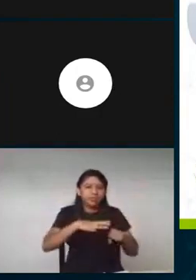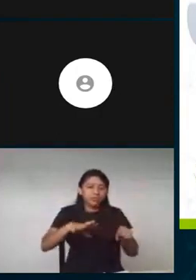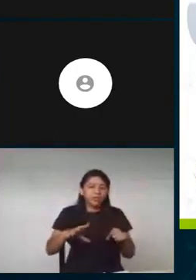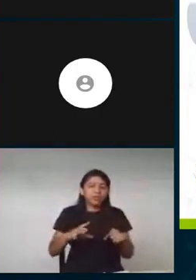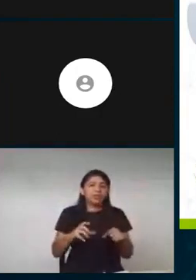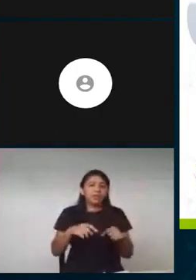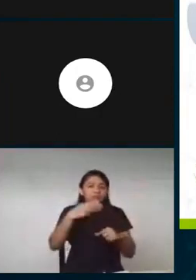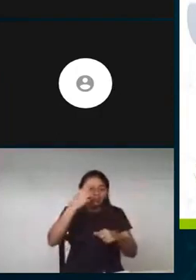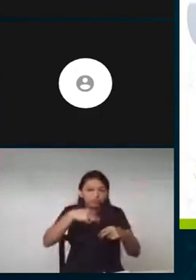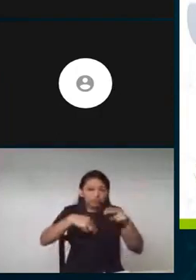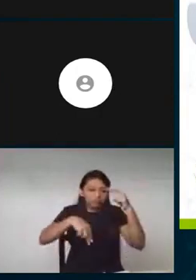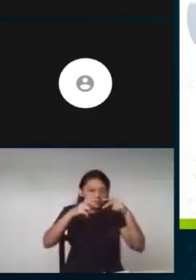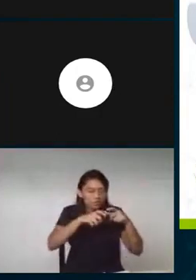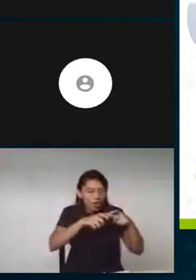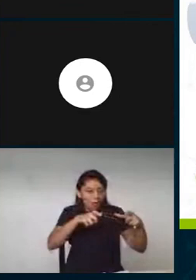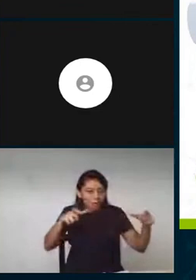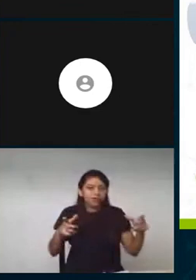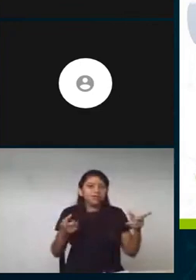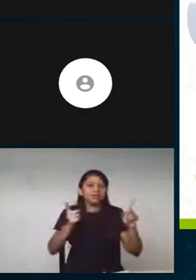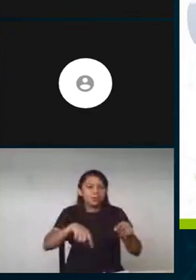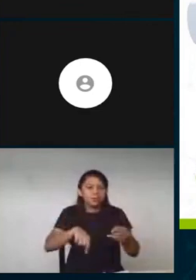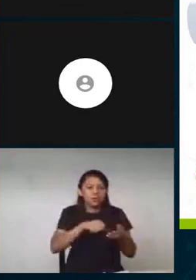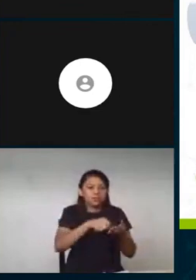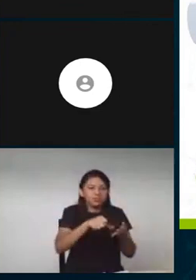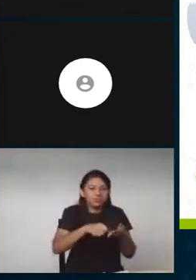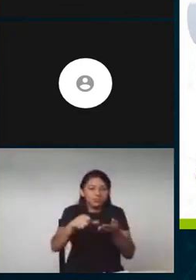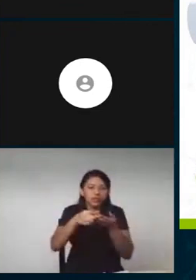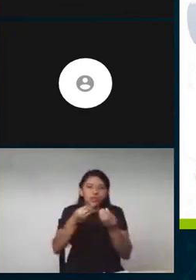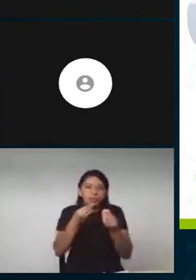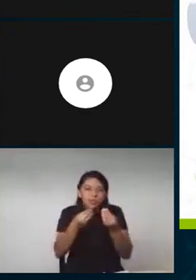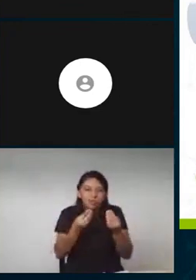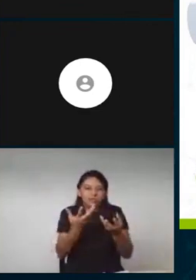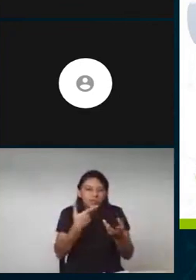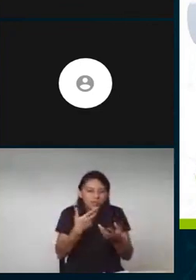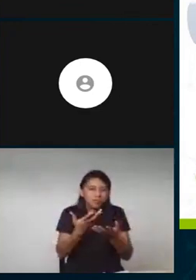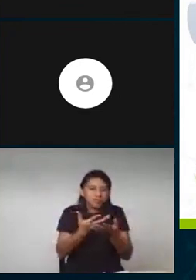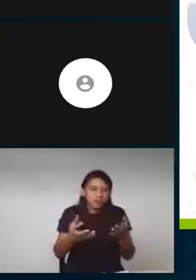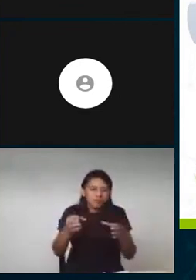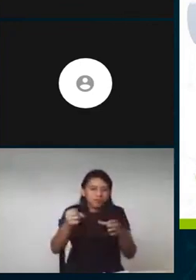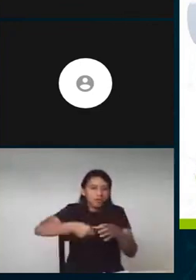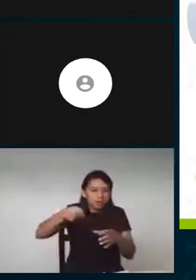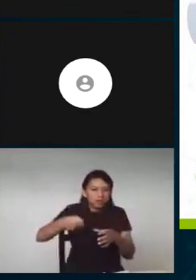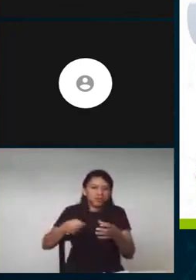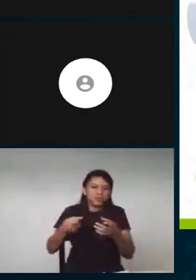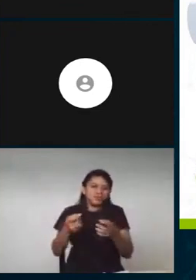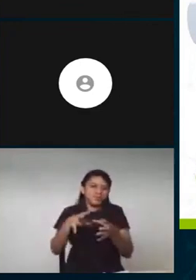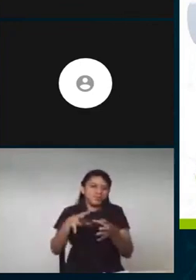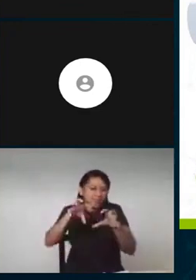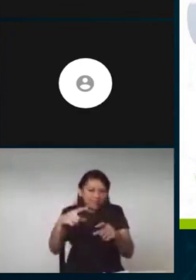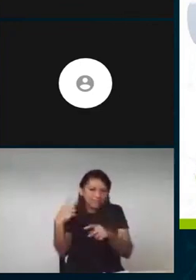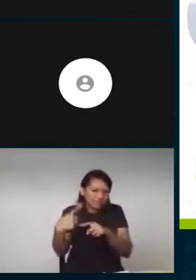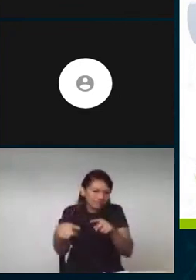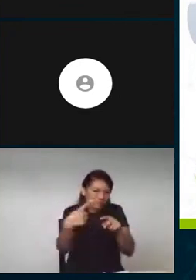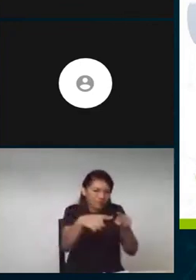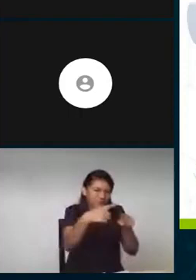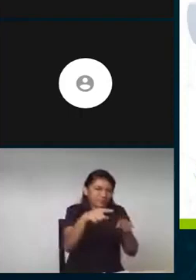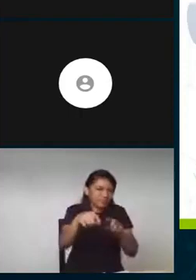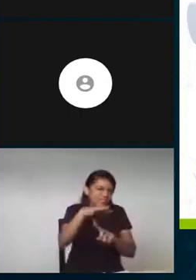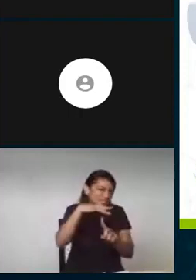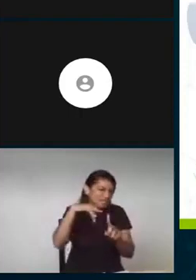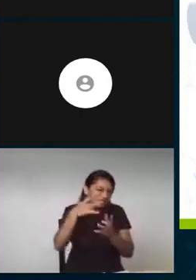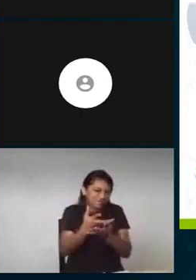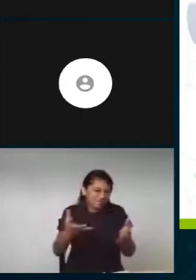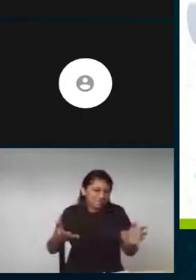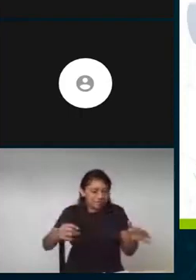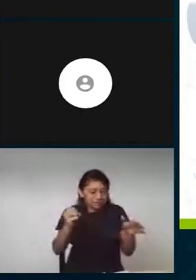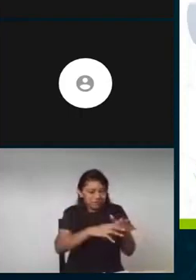fue creciendo a medio de nuestro consumismo, a nuestro crecimiento como industria, como familia. Y a